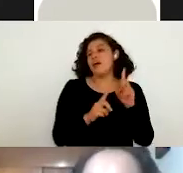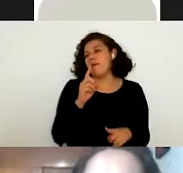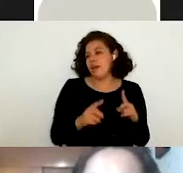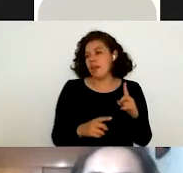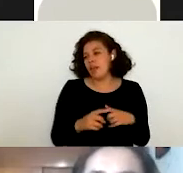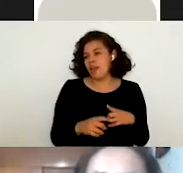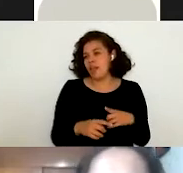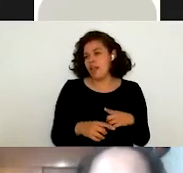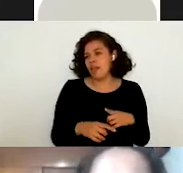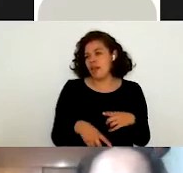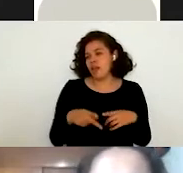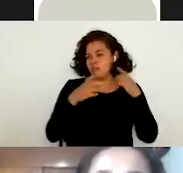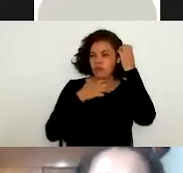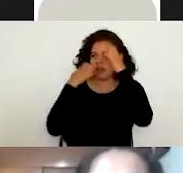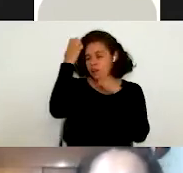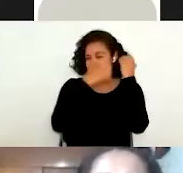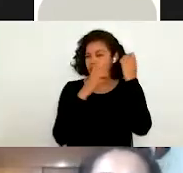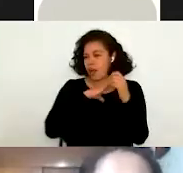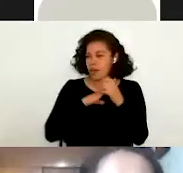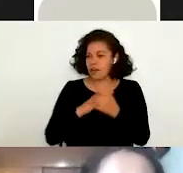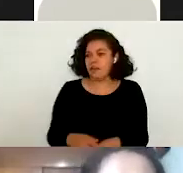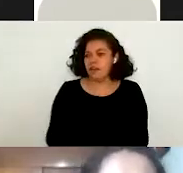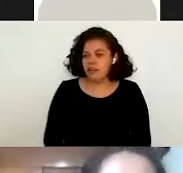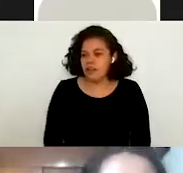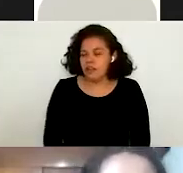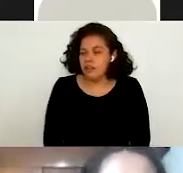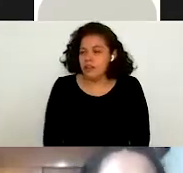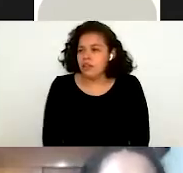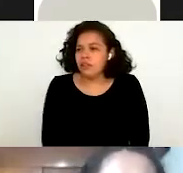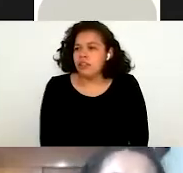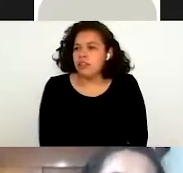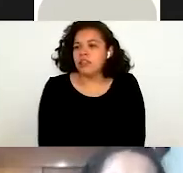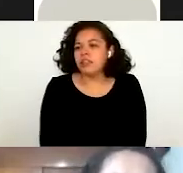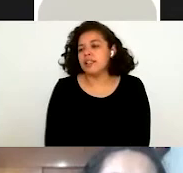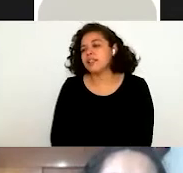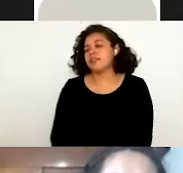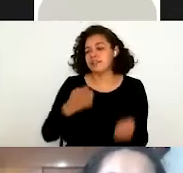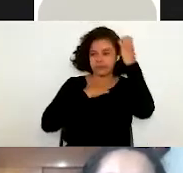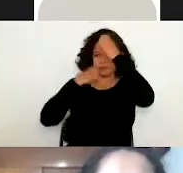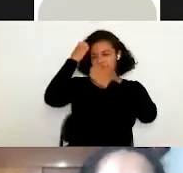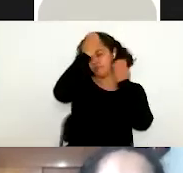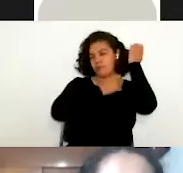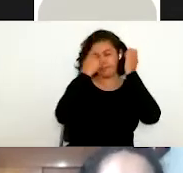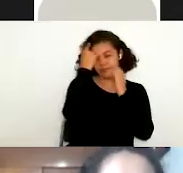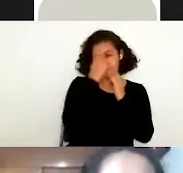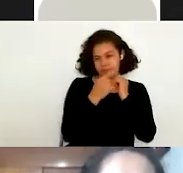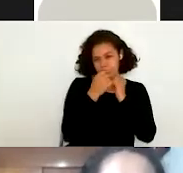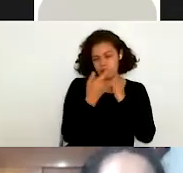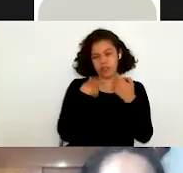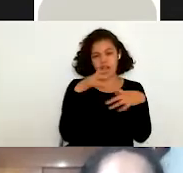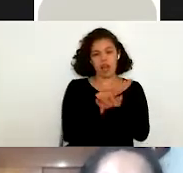el tipo de evaluación que tengan. Hay evaluación de impacto, es decir, va a medir el alcance de los cambios